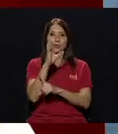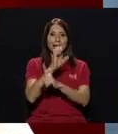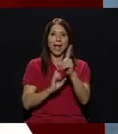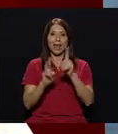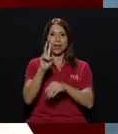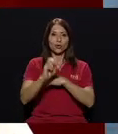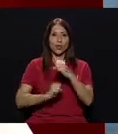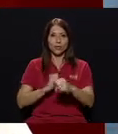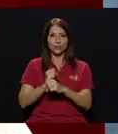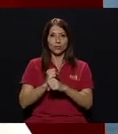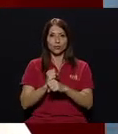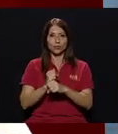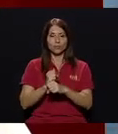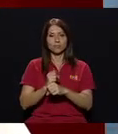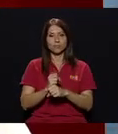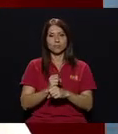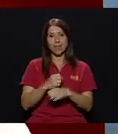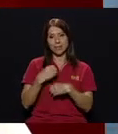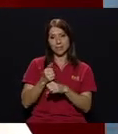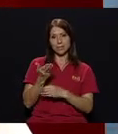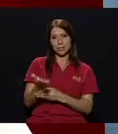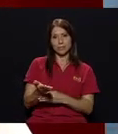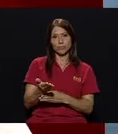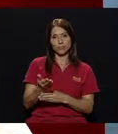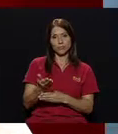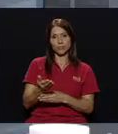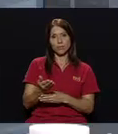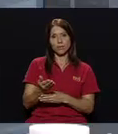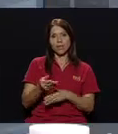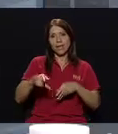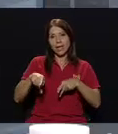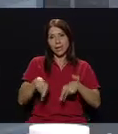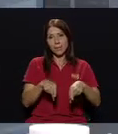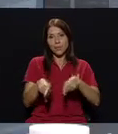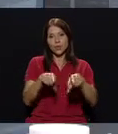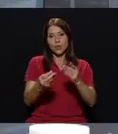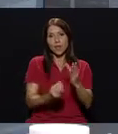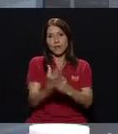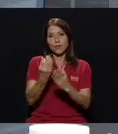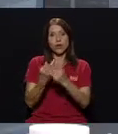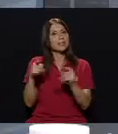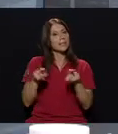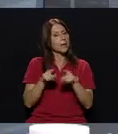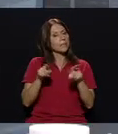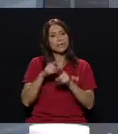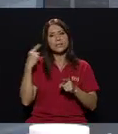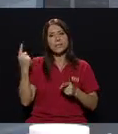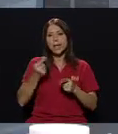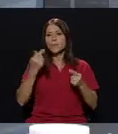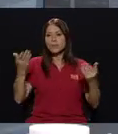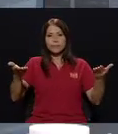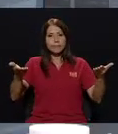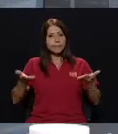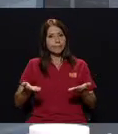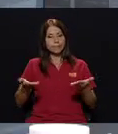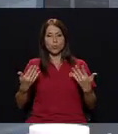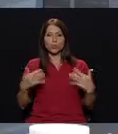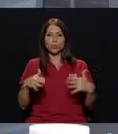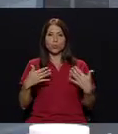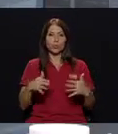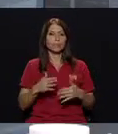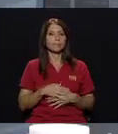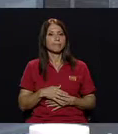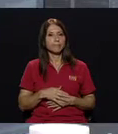brazos abiertos. Y claro. De la información que tengo de la feria, del 25 de septiembre van a